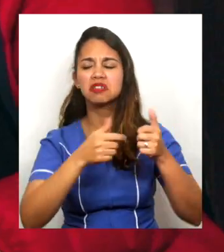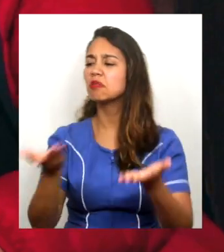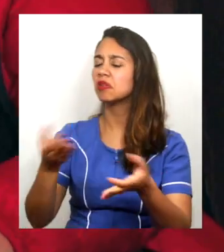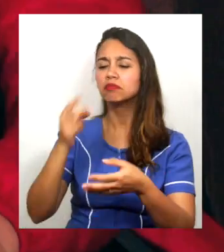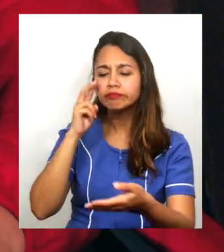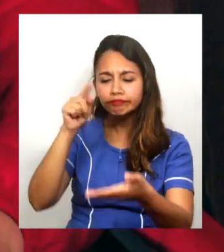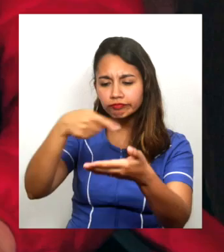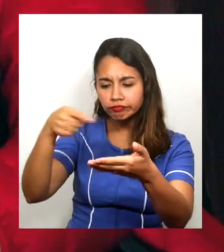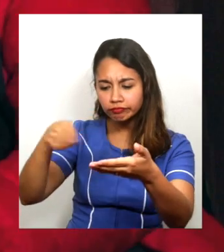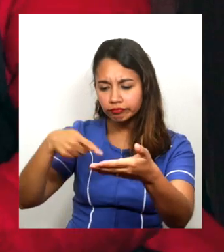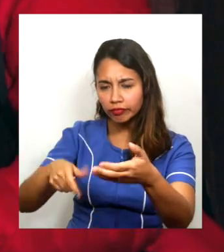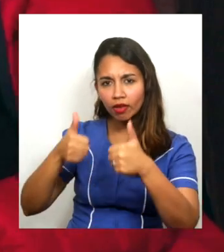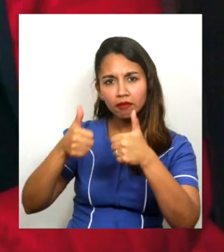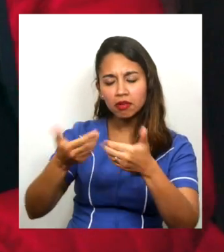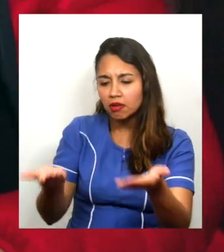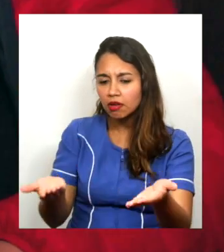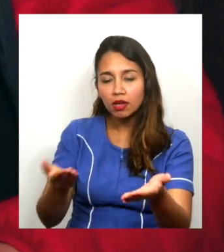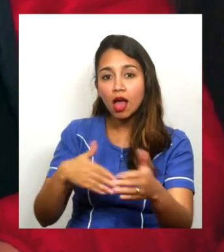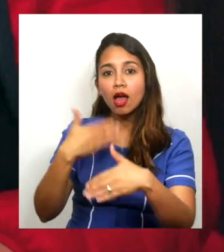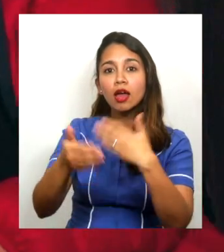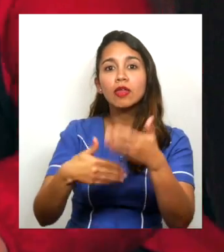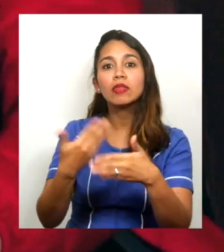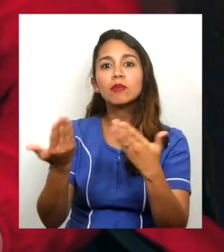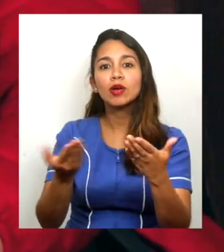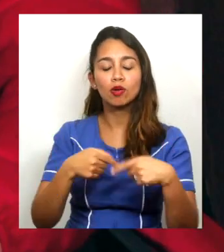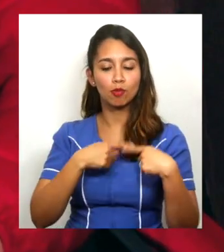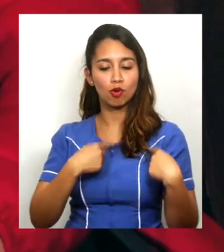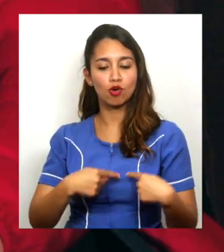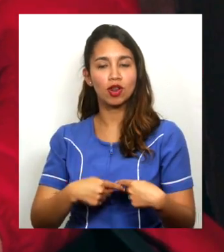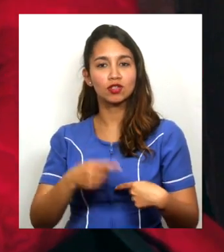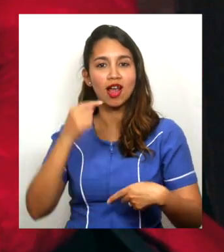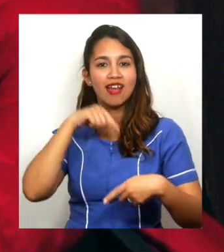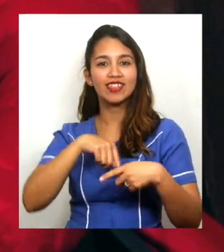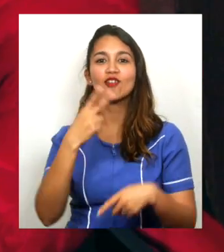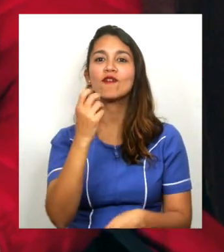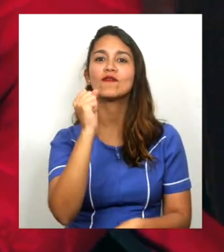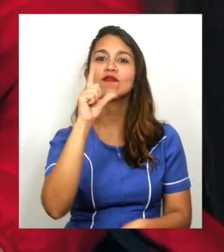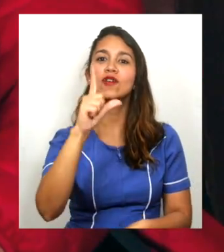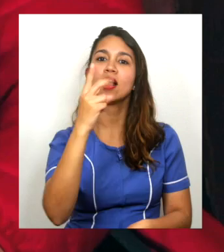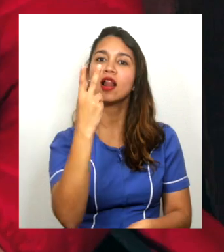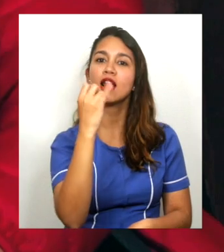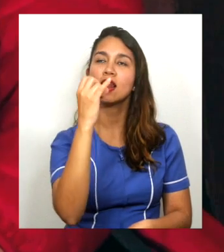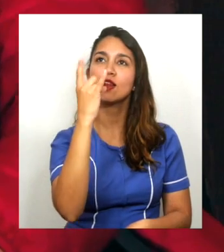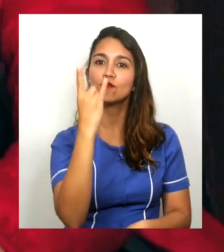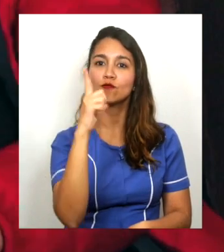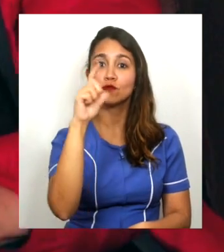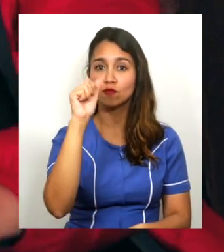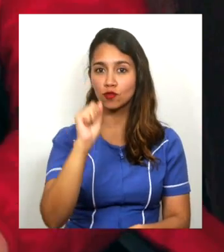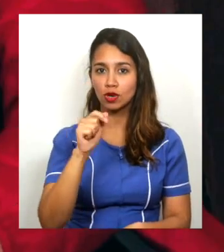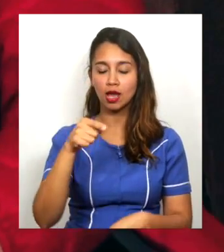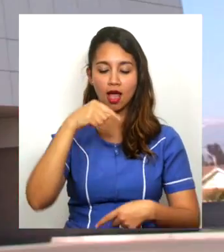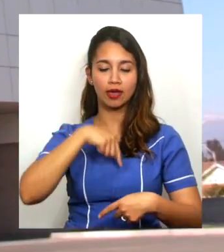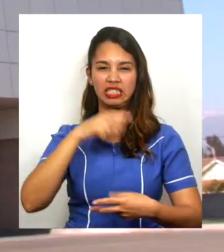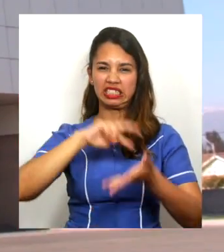todos los exámenes salían bien, todo. Y ahí ella, al último, que el soplo al corazón era una válvula aórtica que me está